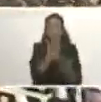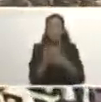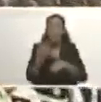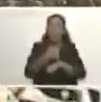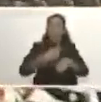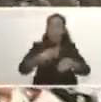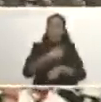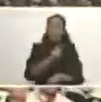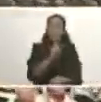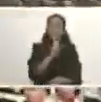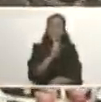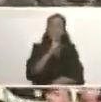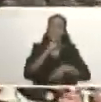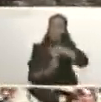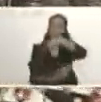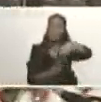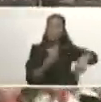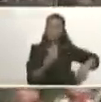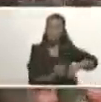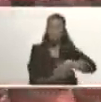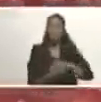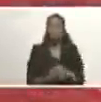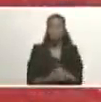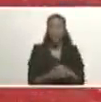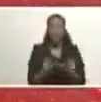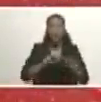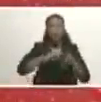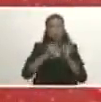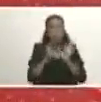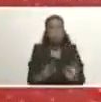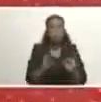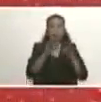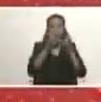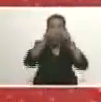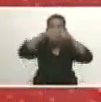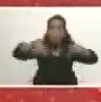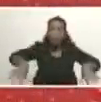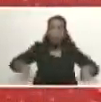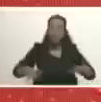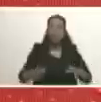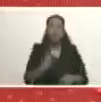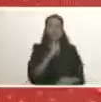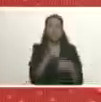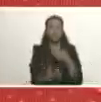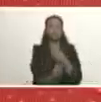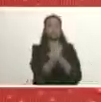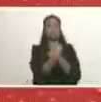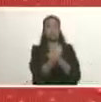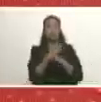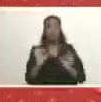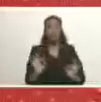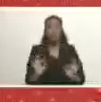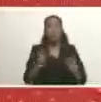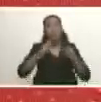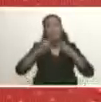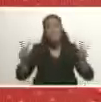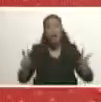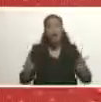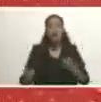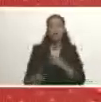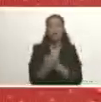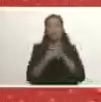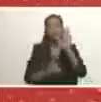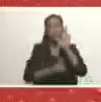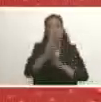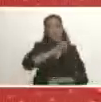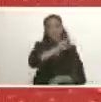gobierno revolucionario, con la definición estructural de las nuevas amenazas emergentes a la paz social y al desarrollo